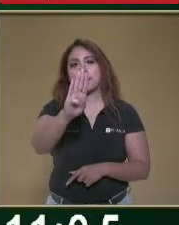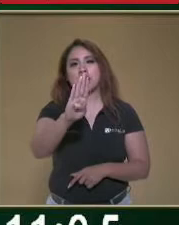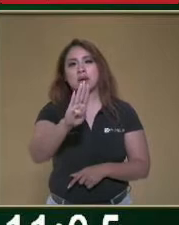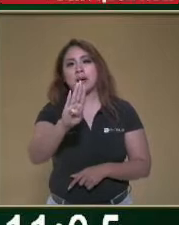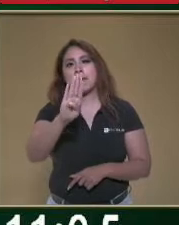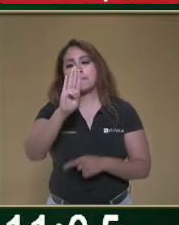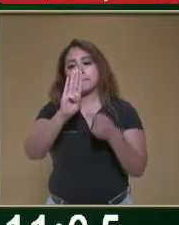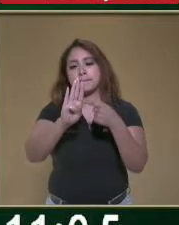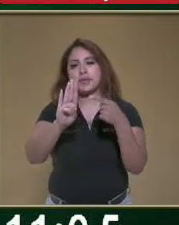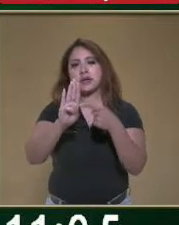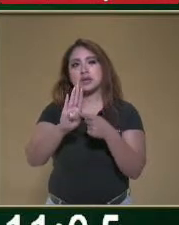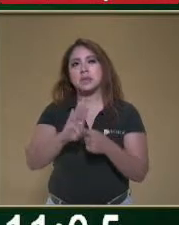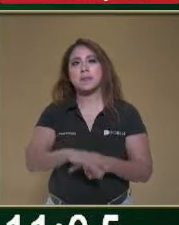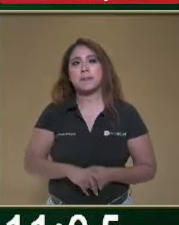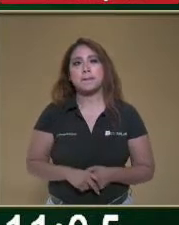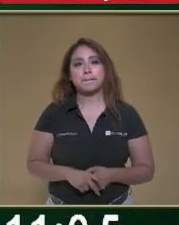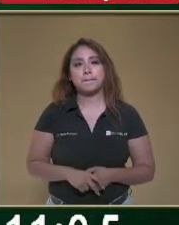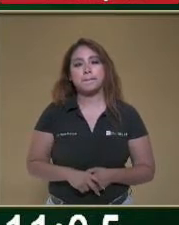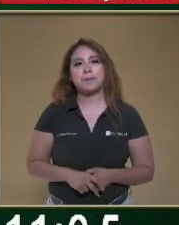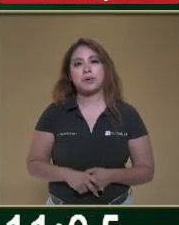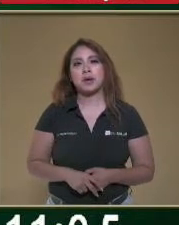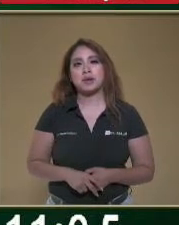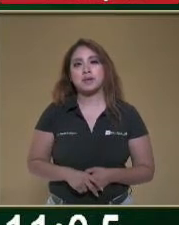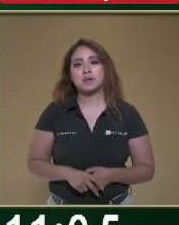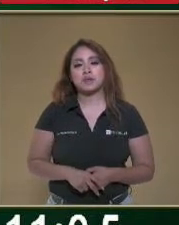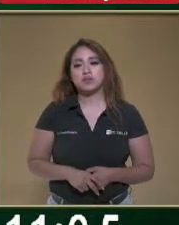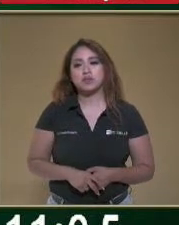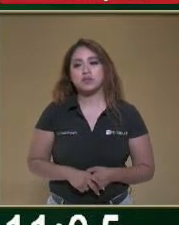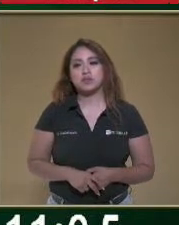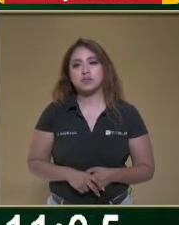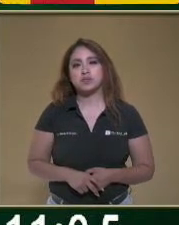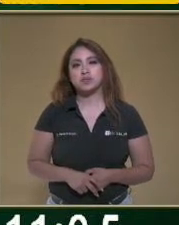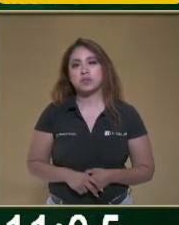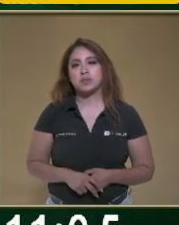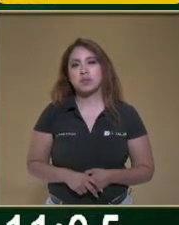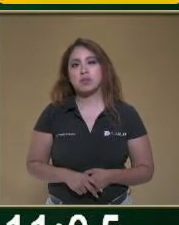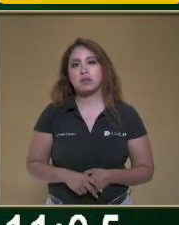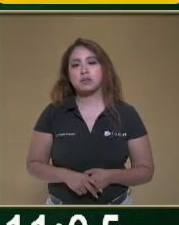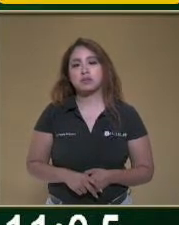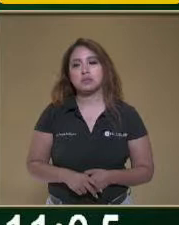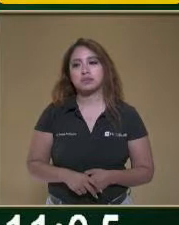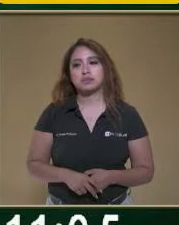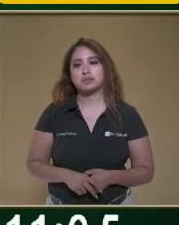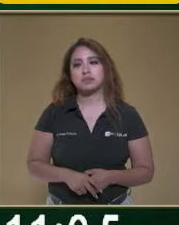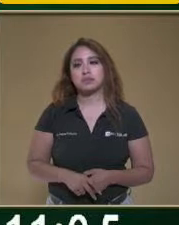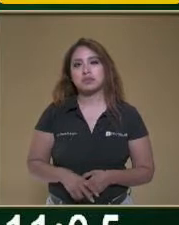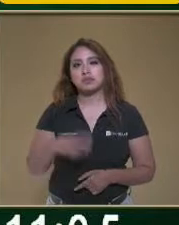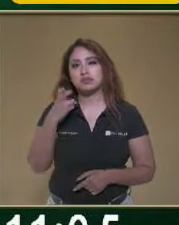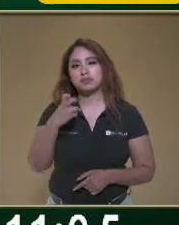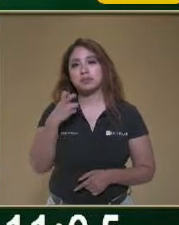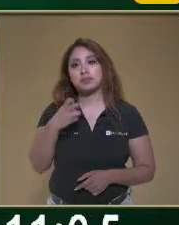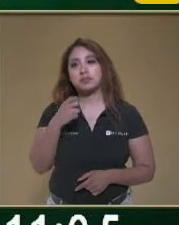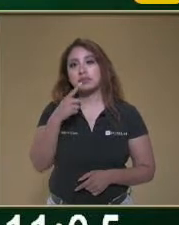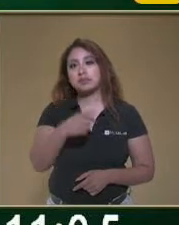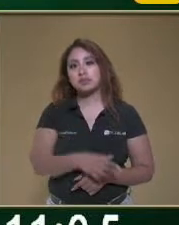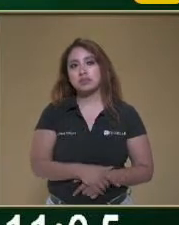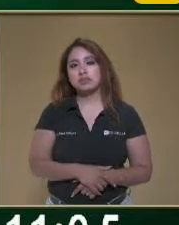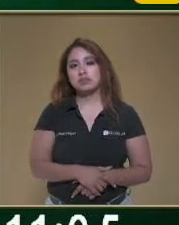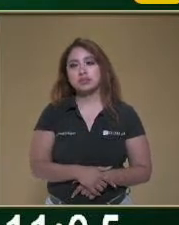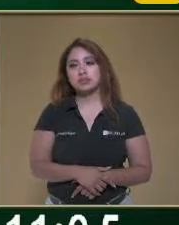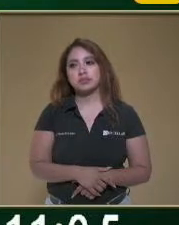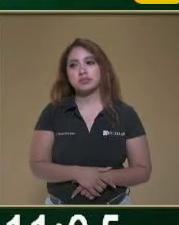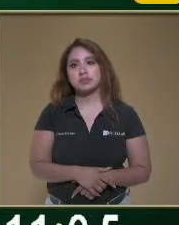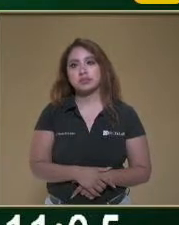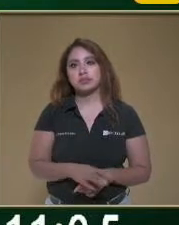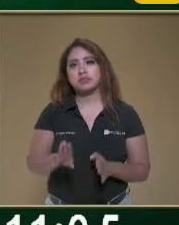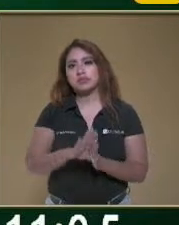sonido. Localiza la B, que se llama B, ¿verdad? Ahí en el alfabeto. Y esa es con la que empieza Bere. Por ejemplo,